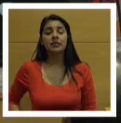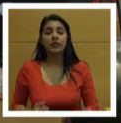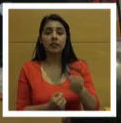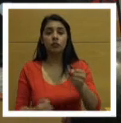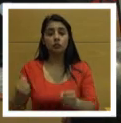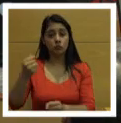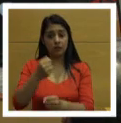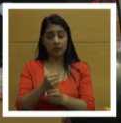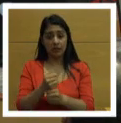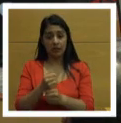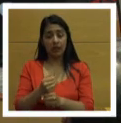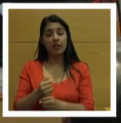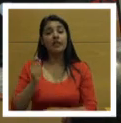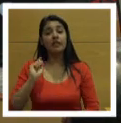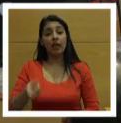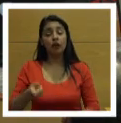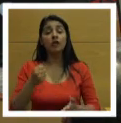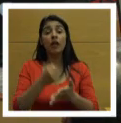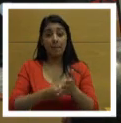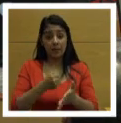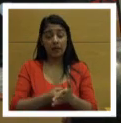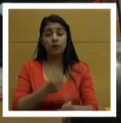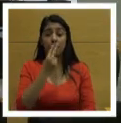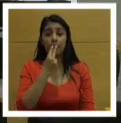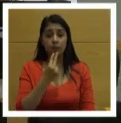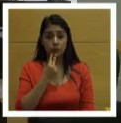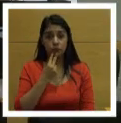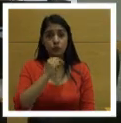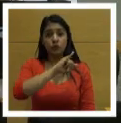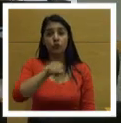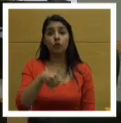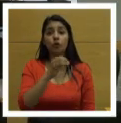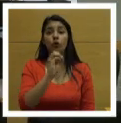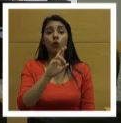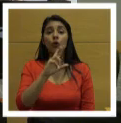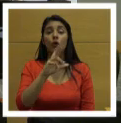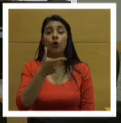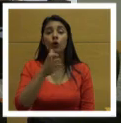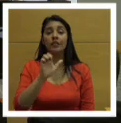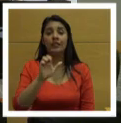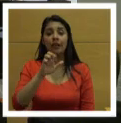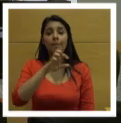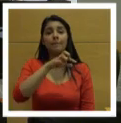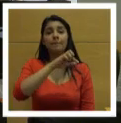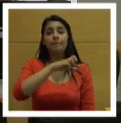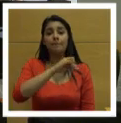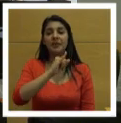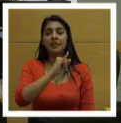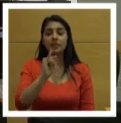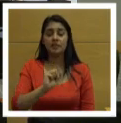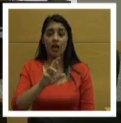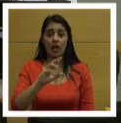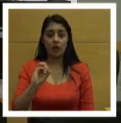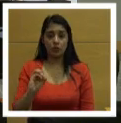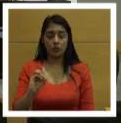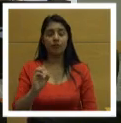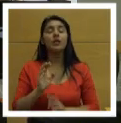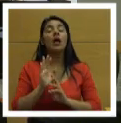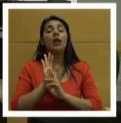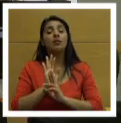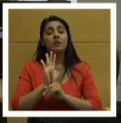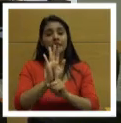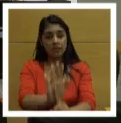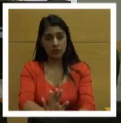de la Ilustrísima Corte de Apelaciones de Puerto Montt, don Jorge Pizarro Astudillo, con la exposición denominada Violencia de Género,